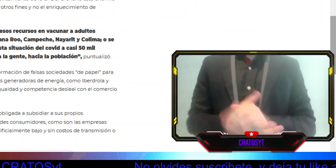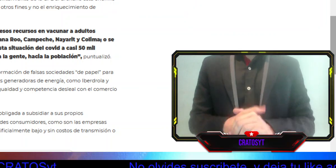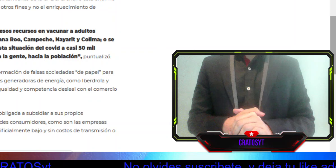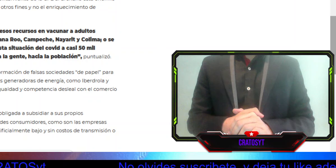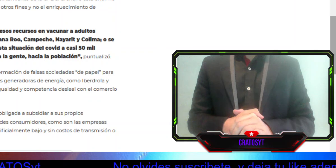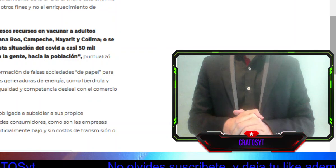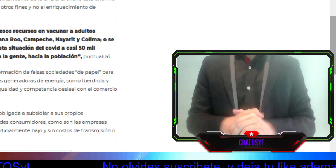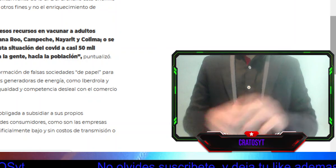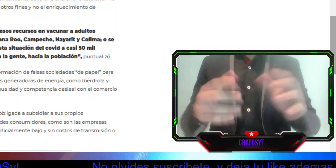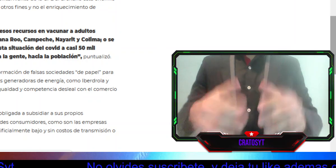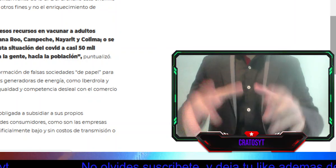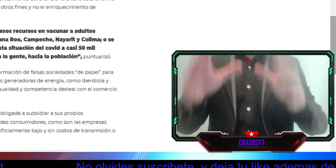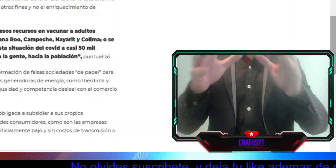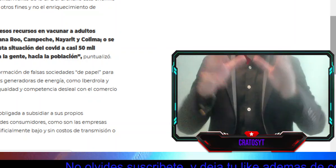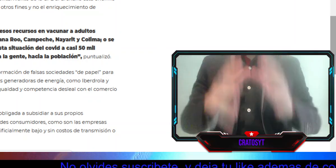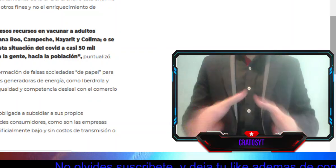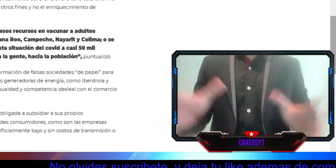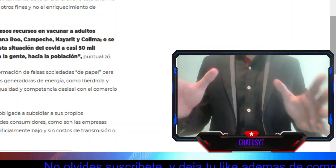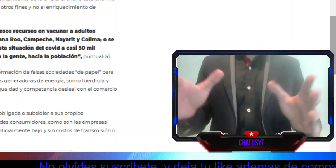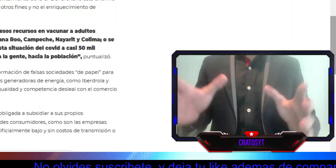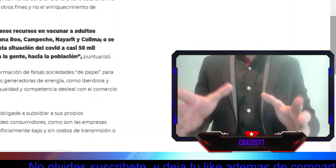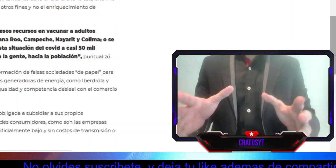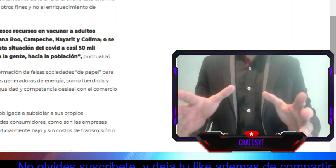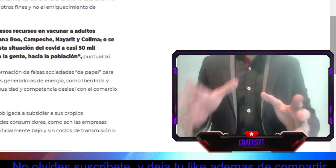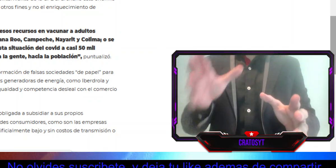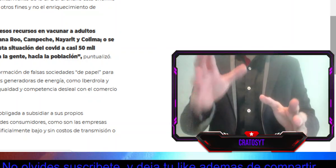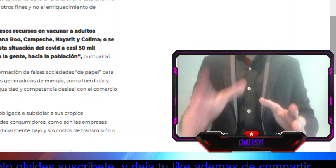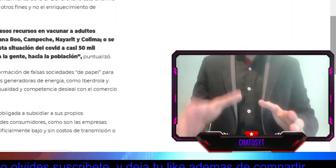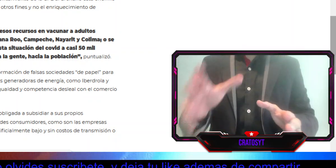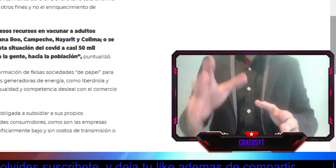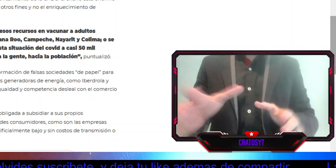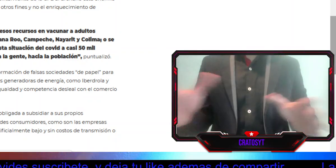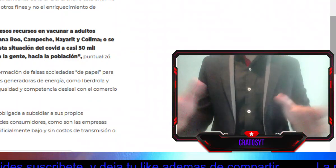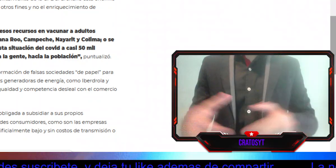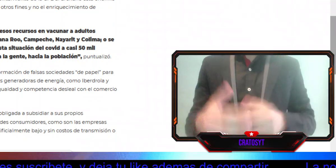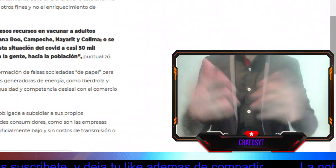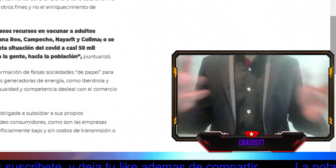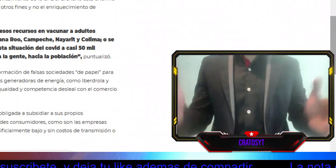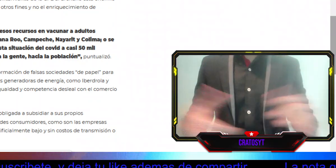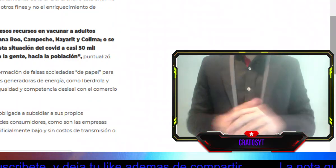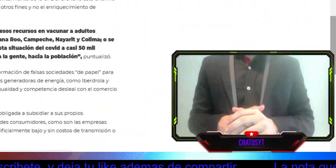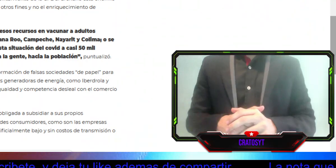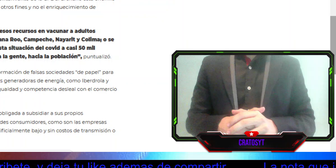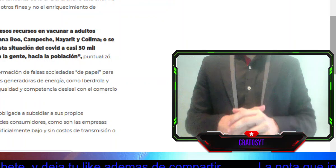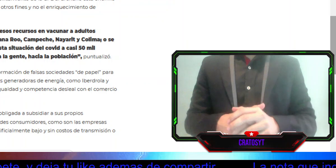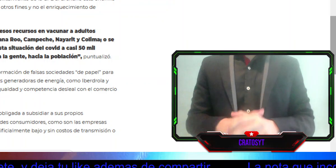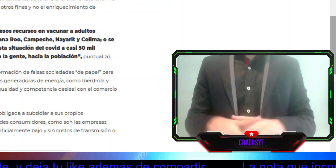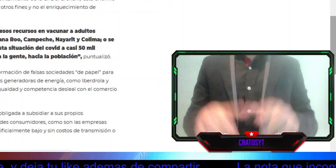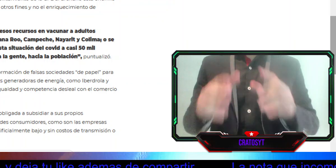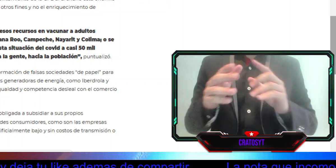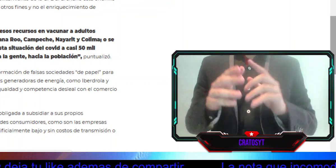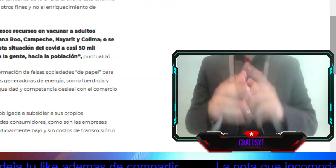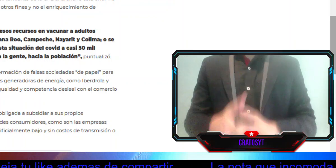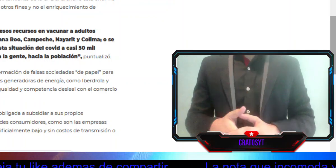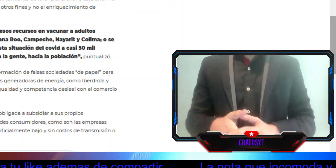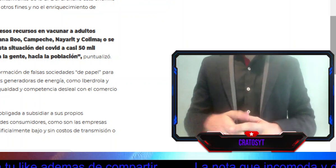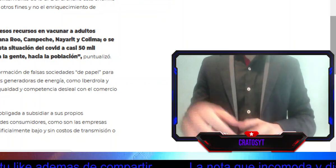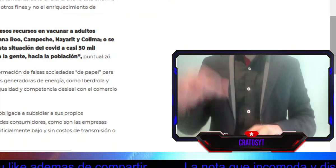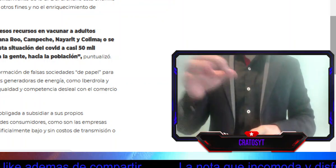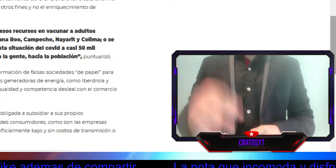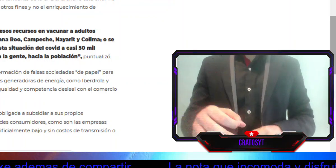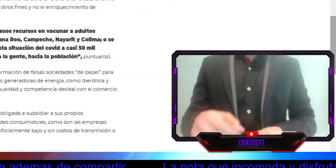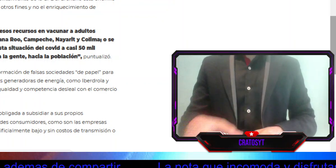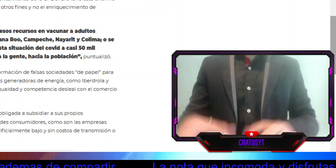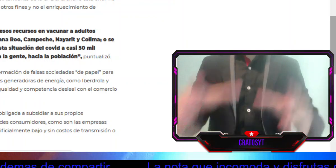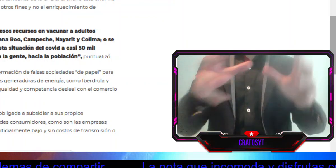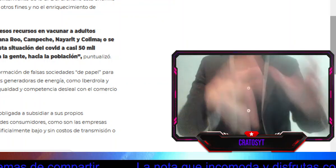sus intereses. Que claro, vamos en un camino para luego irnos a las energías limpias y renovables, pues sí, pero también hay que dejar las reglas claras. No se trata